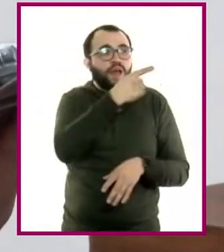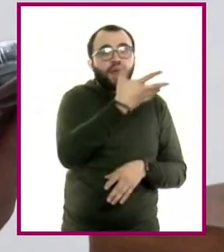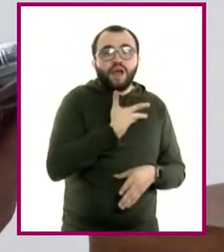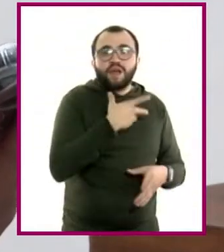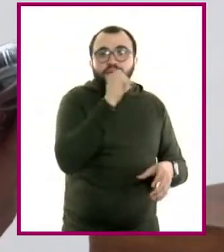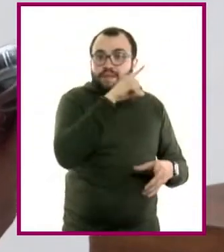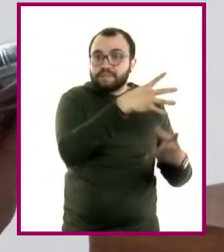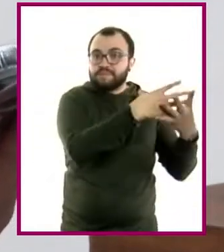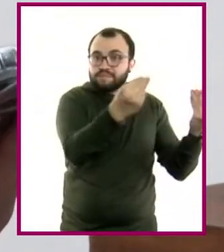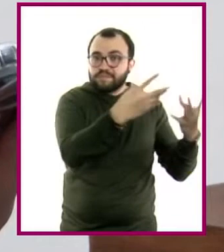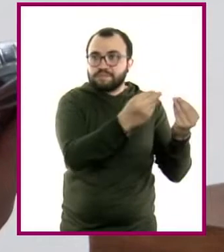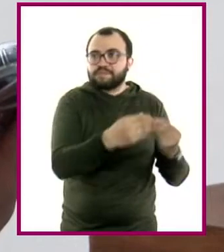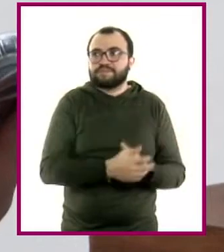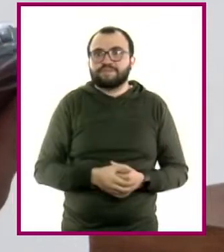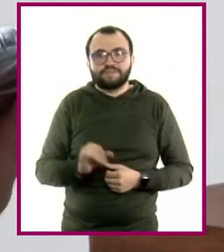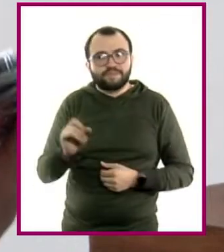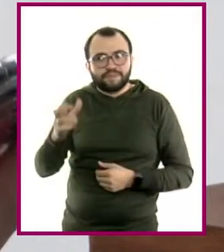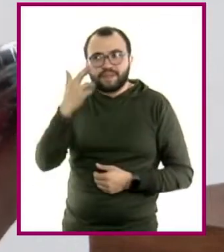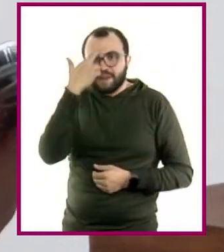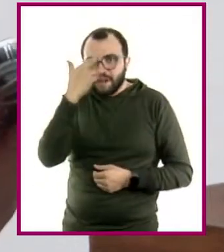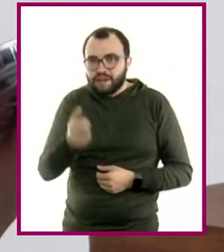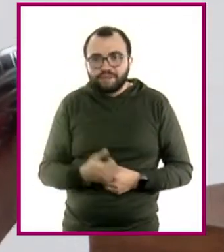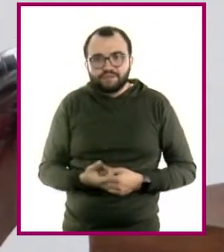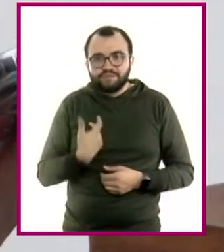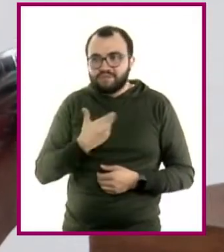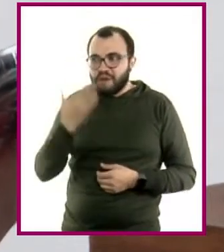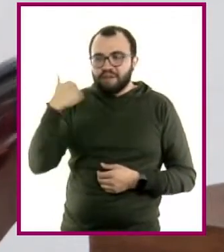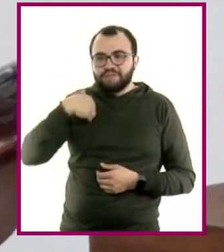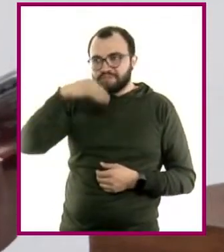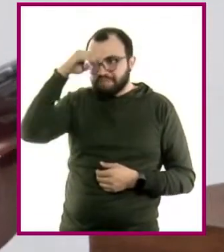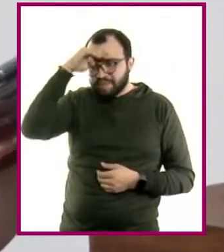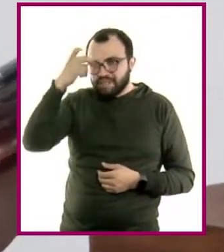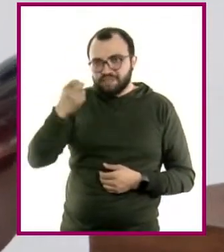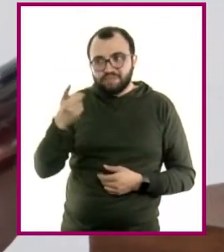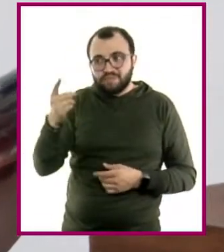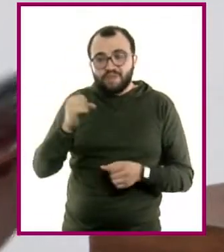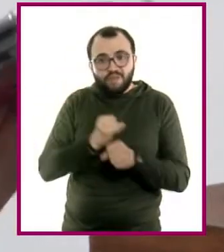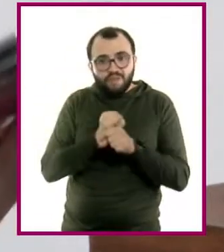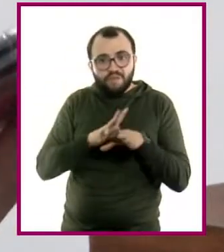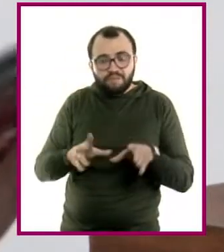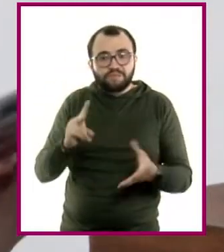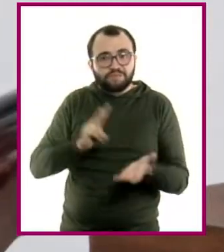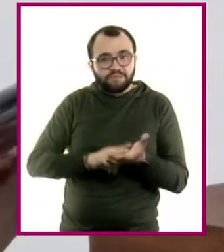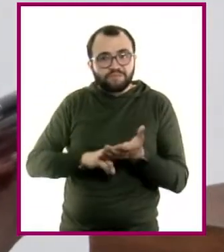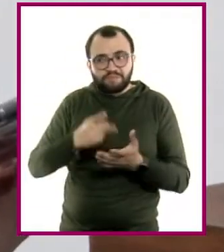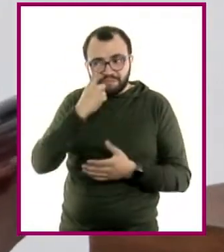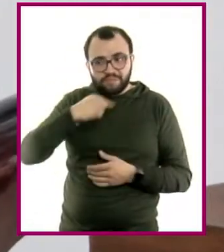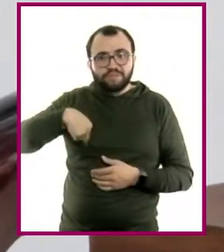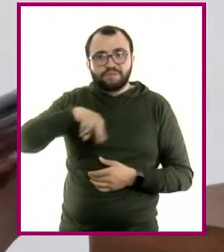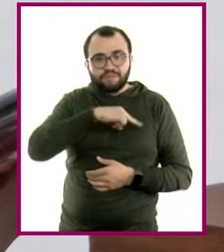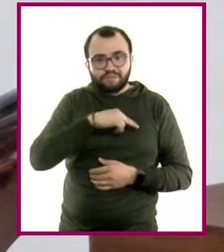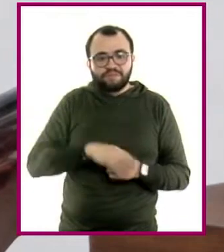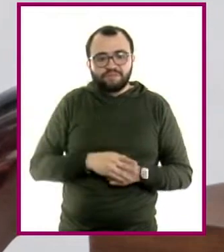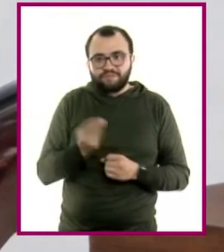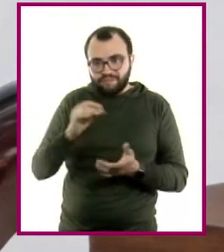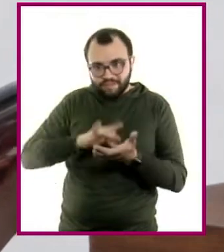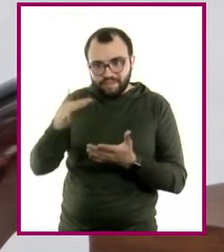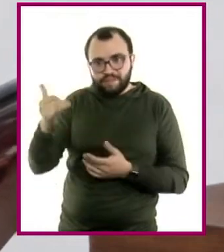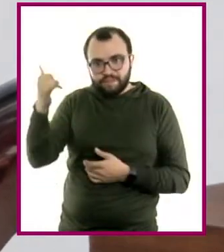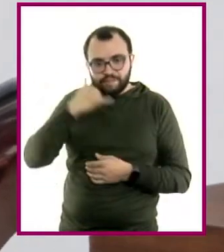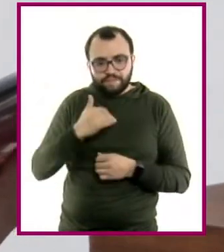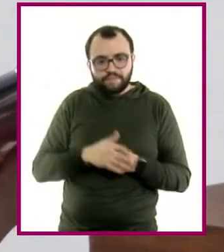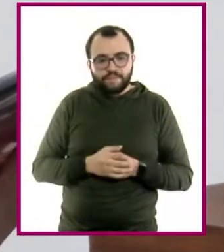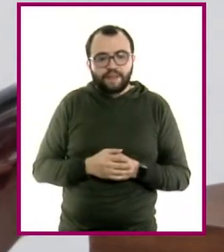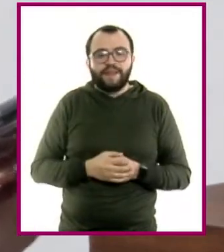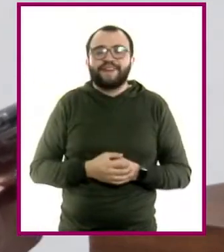había pensado en eso, Lucy. Tu información es muy valiosa para nosotros. No te quito más tu tiempo. Muchas gracias por tomar mi llamada. De nada,